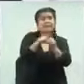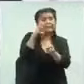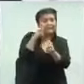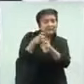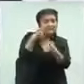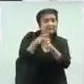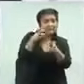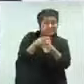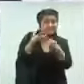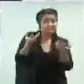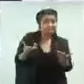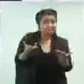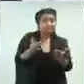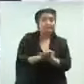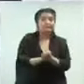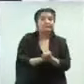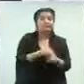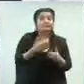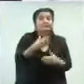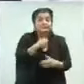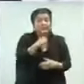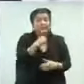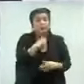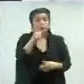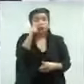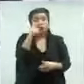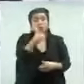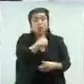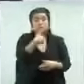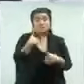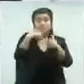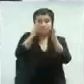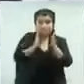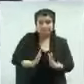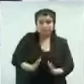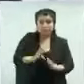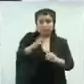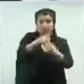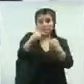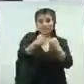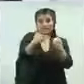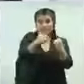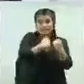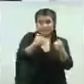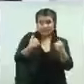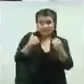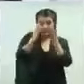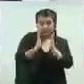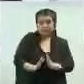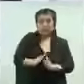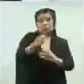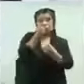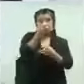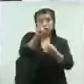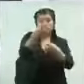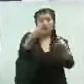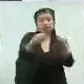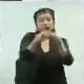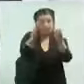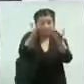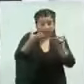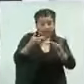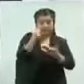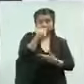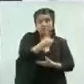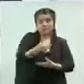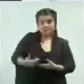complicado. Entonces, yo sí quisiera, señor ministro, viceministro, que a la brevedad posible le pudiera informar a esta comisión, presidente, y que si